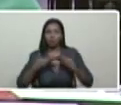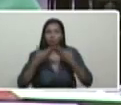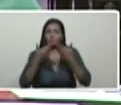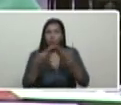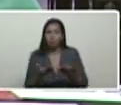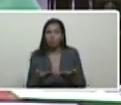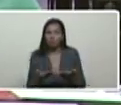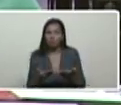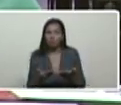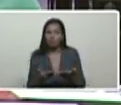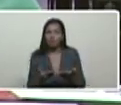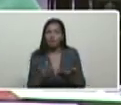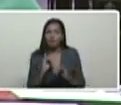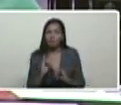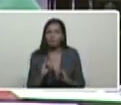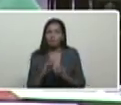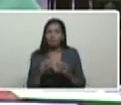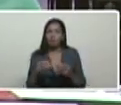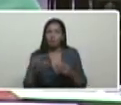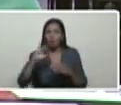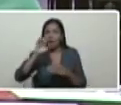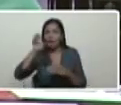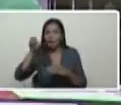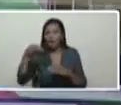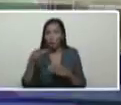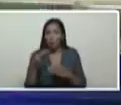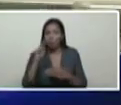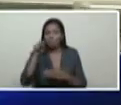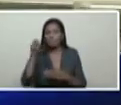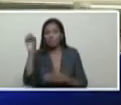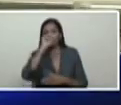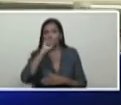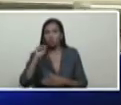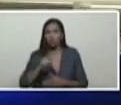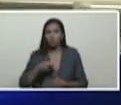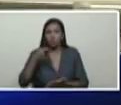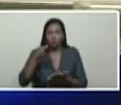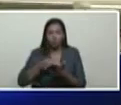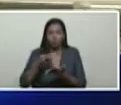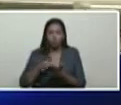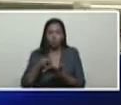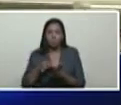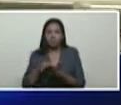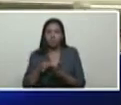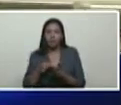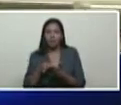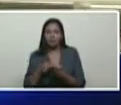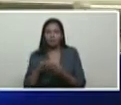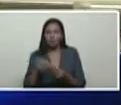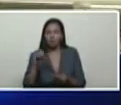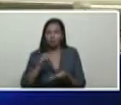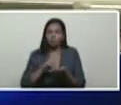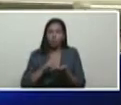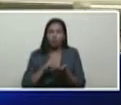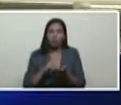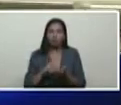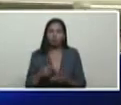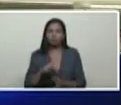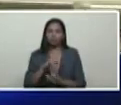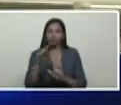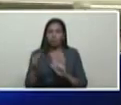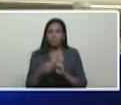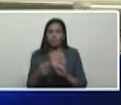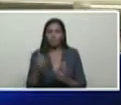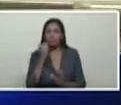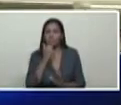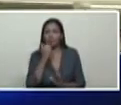le di tanto en euros como en bolívares, los invirtió, señora vicepresidenta, al pelo ahí. Y ahorita Valencia,